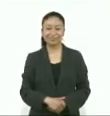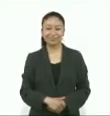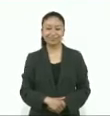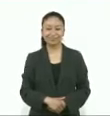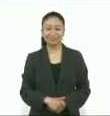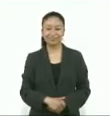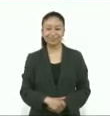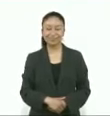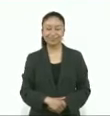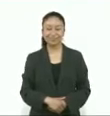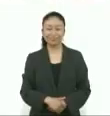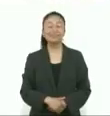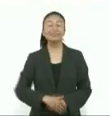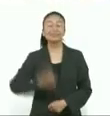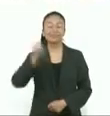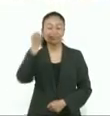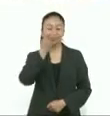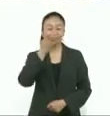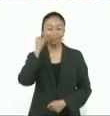Maya en